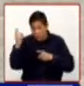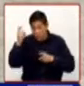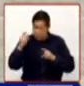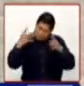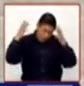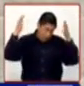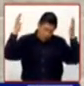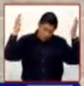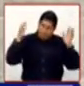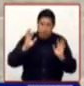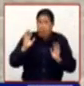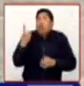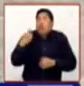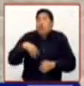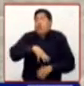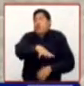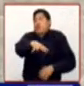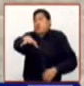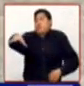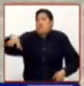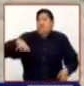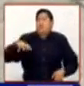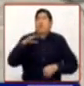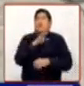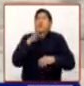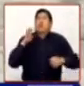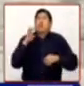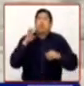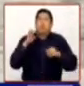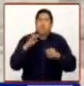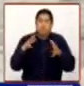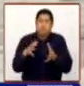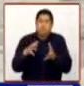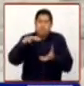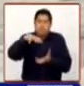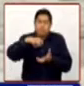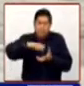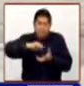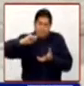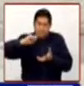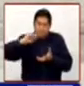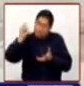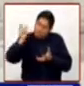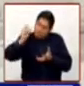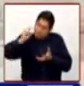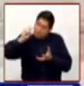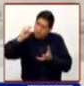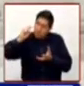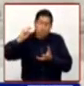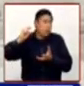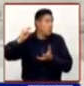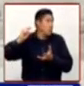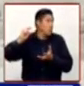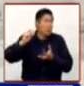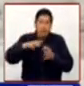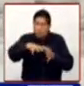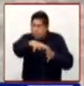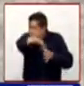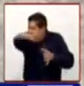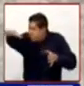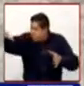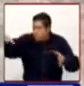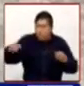1.078.375 dólares americanos solo sobre la carga de los 400 paquetes tipo ladrillo que tenían un pesaje de